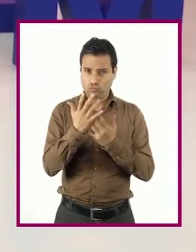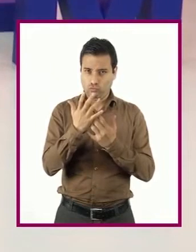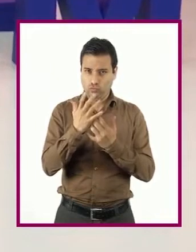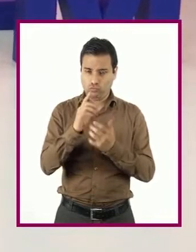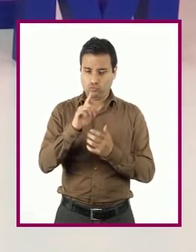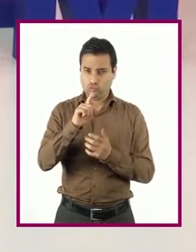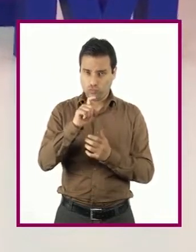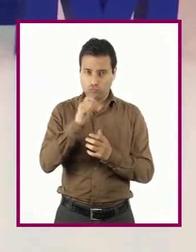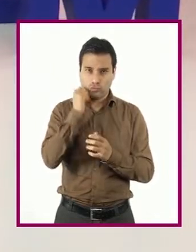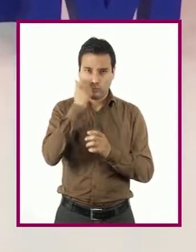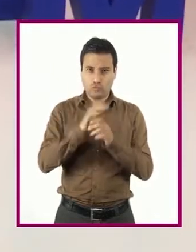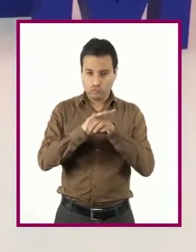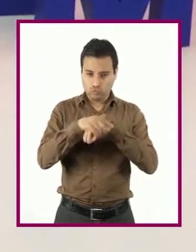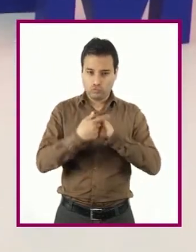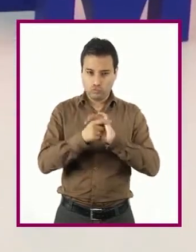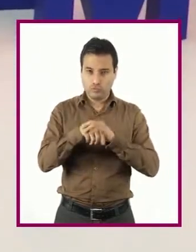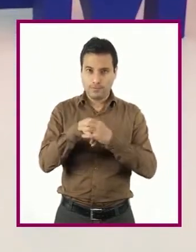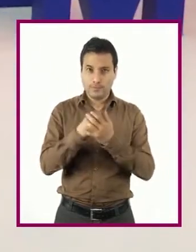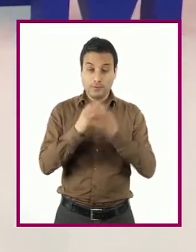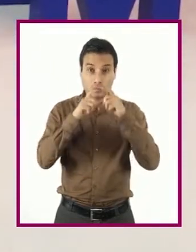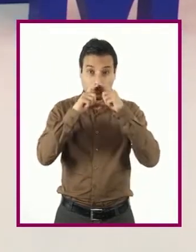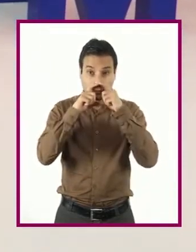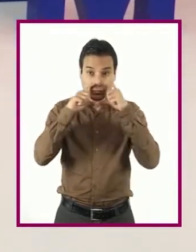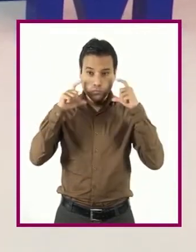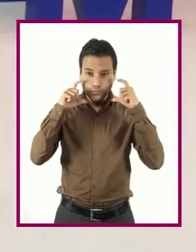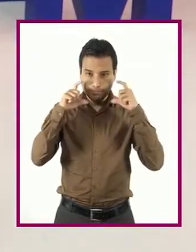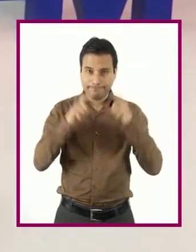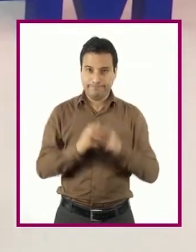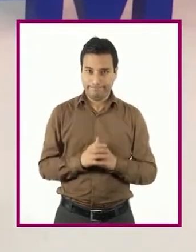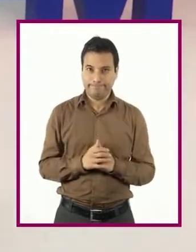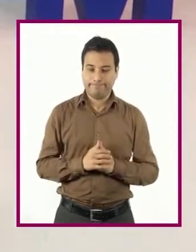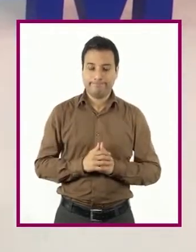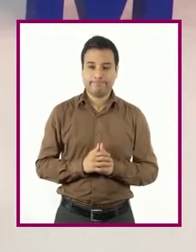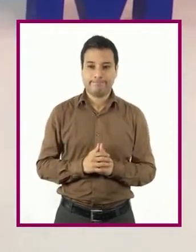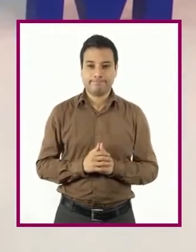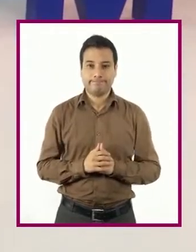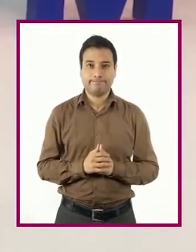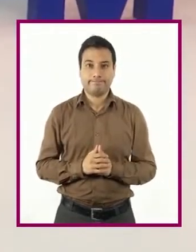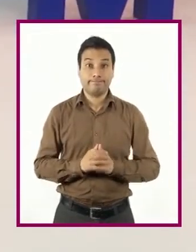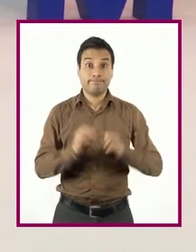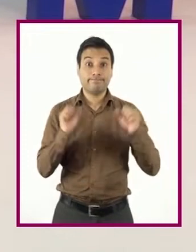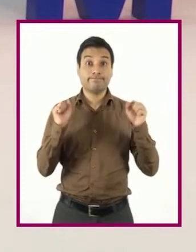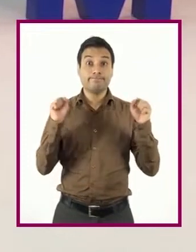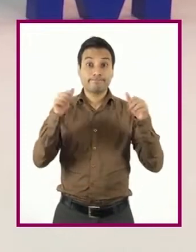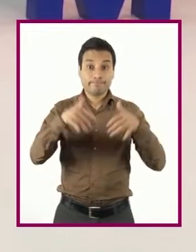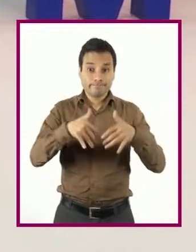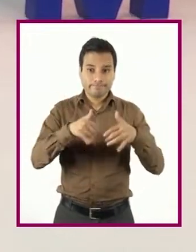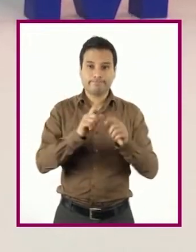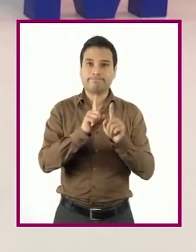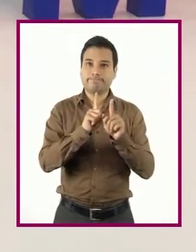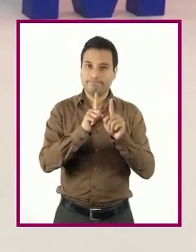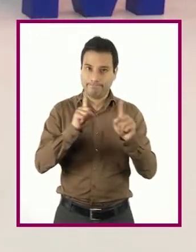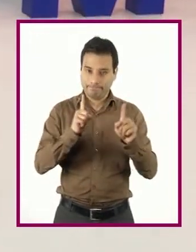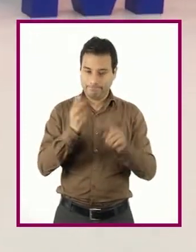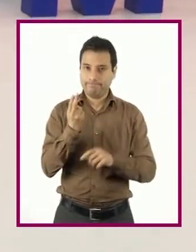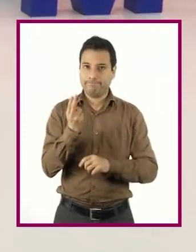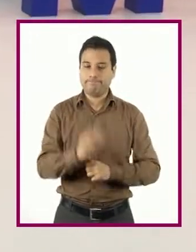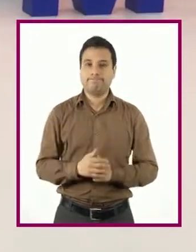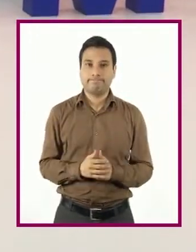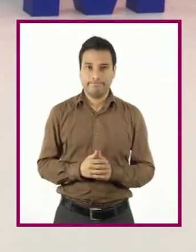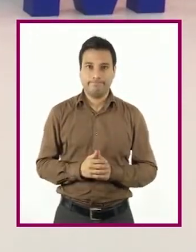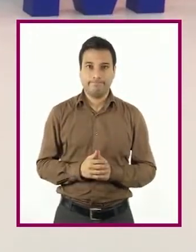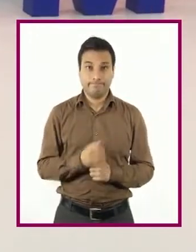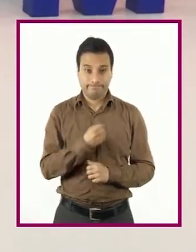jabón, usando el cubrebocas adecuadamente, de forma que cubra nariz y boca. Y aunque juntos, guardar y pedir la sana distancia.